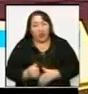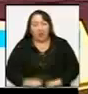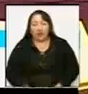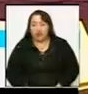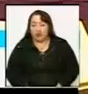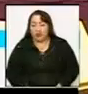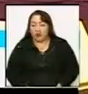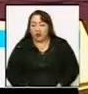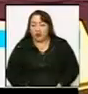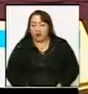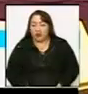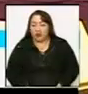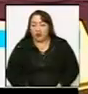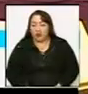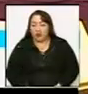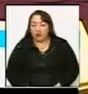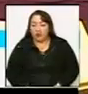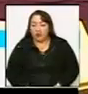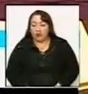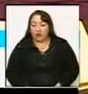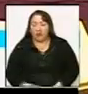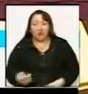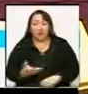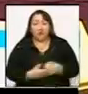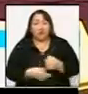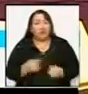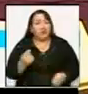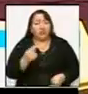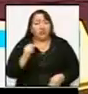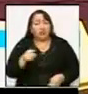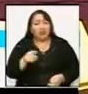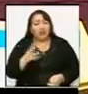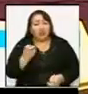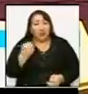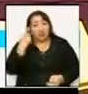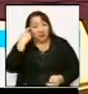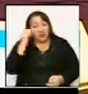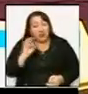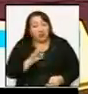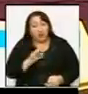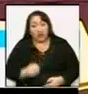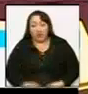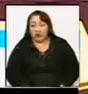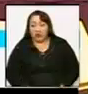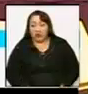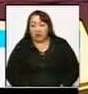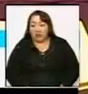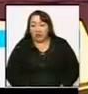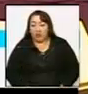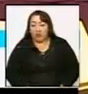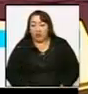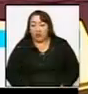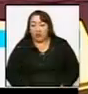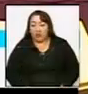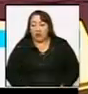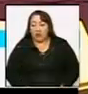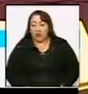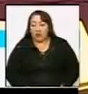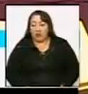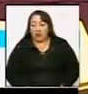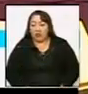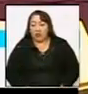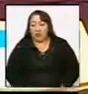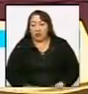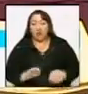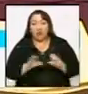notario o el solo hecho de tener que gestionar. Así que si a ustedes les parece que pedir que los órganos